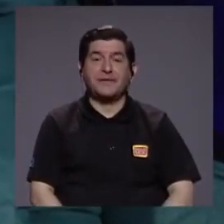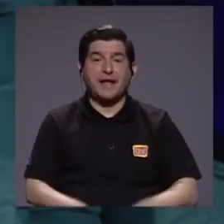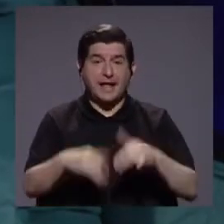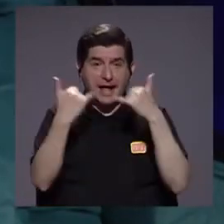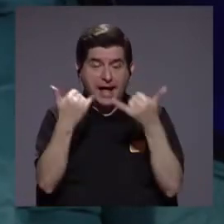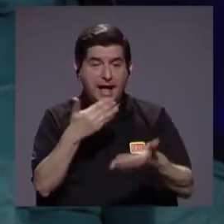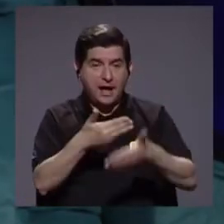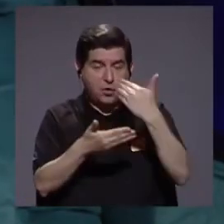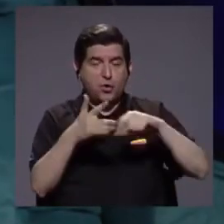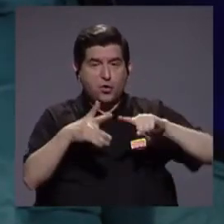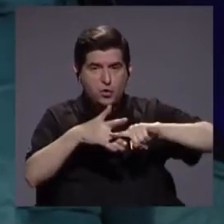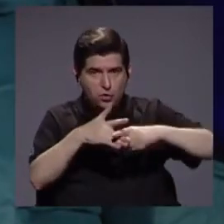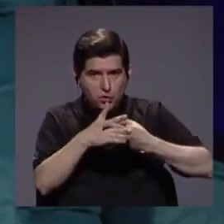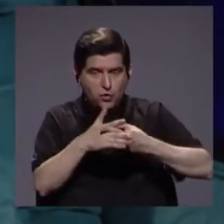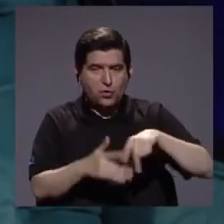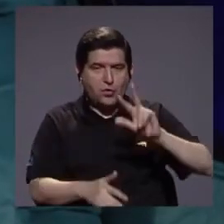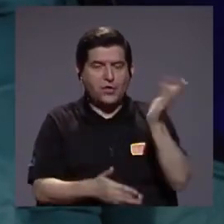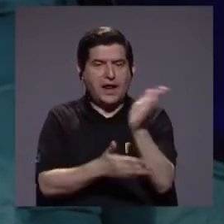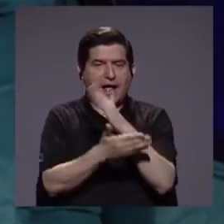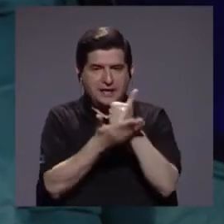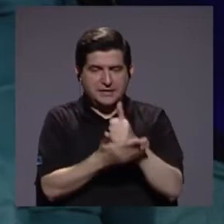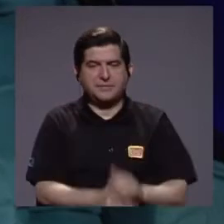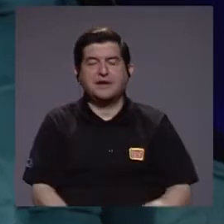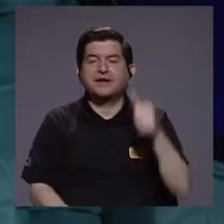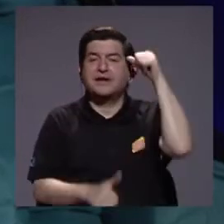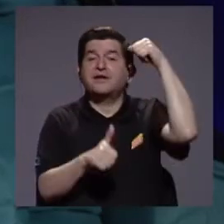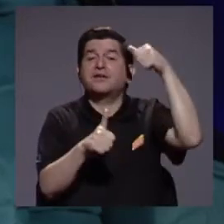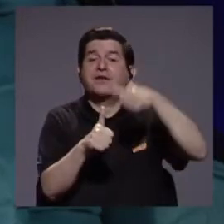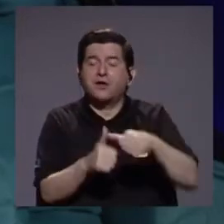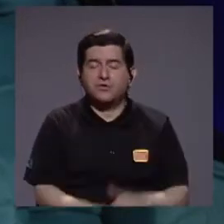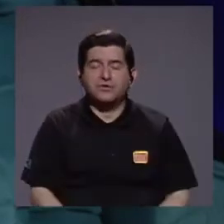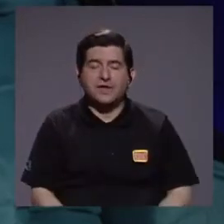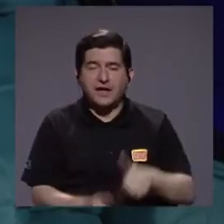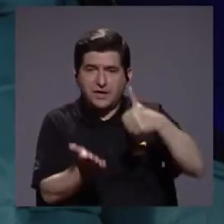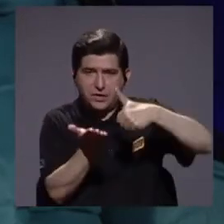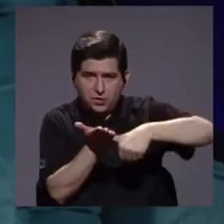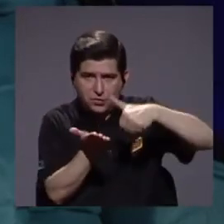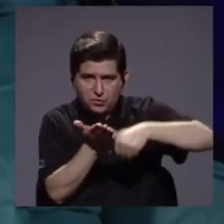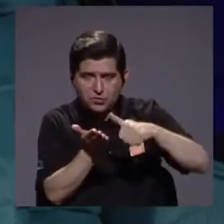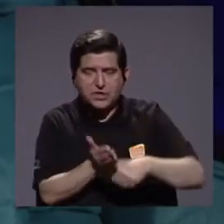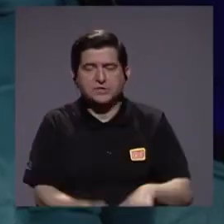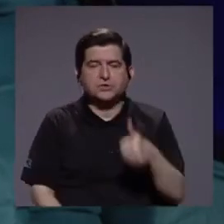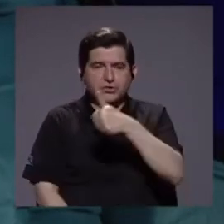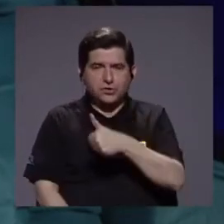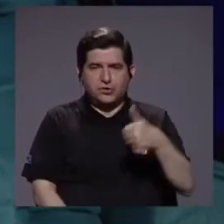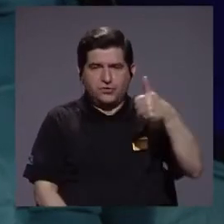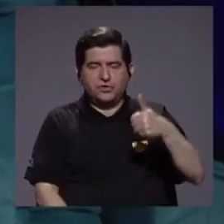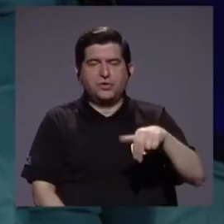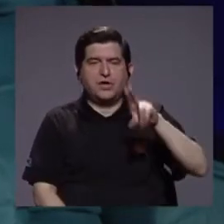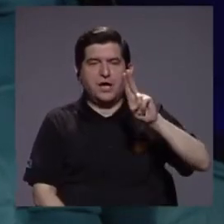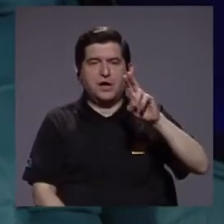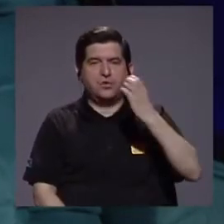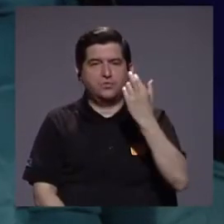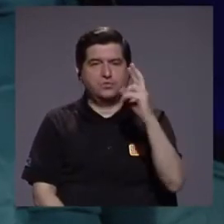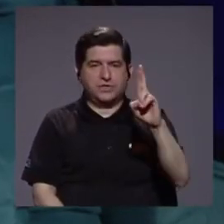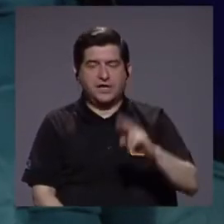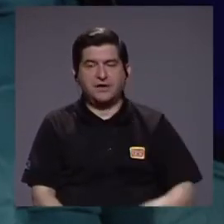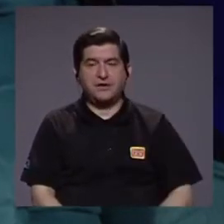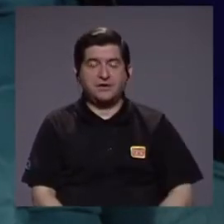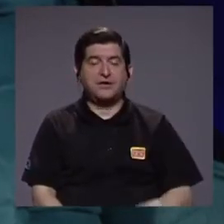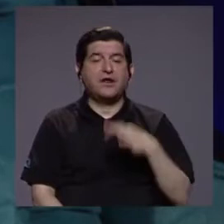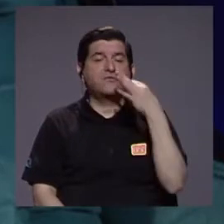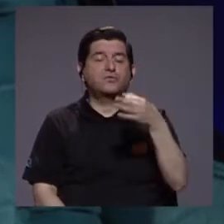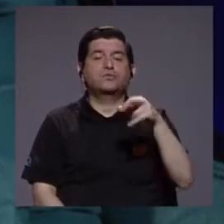Ahora, antes de dar inicio al tercer bloque, les recordamos que las elecciones para la rectoría de la Universidad de Costa Rica serán